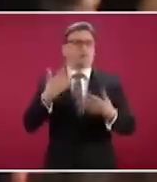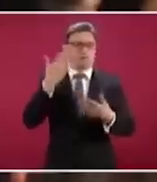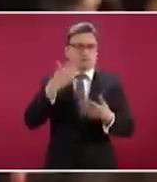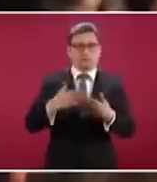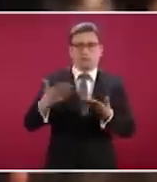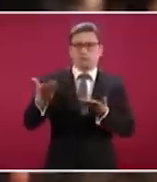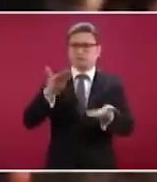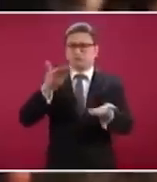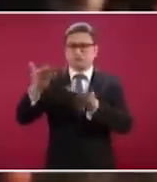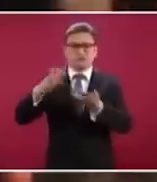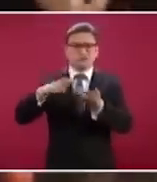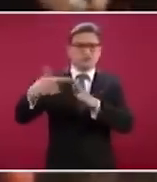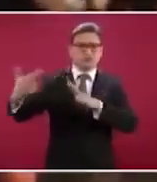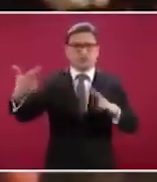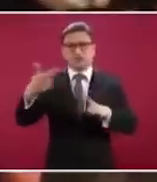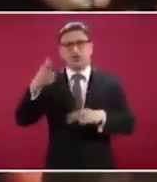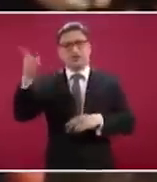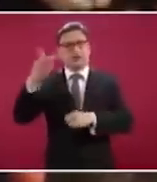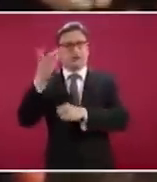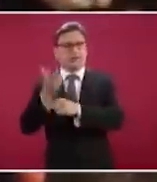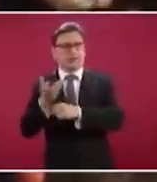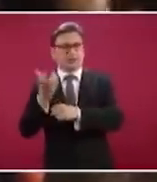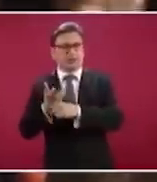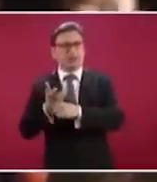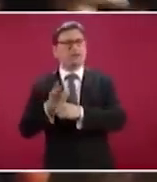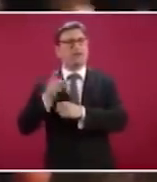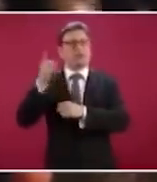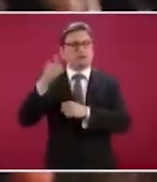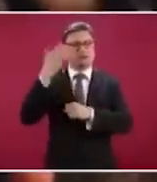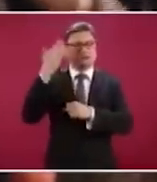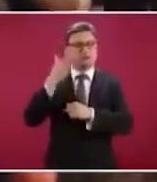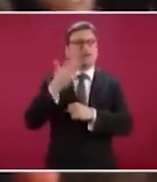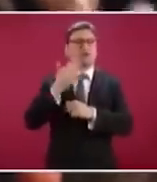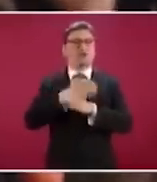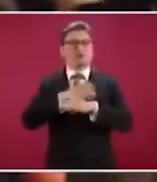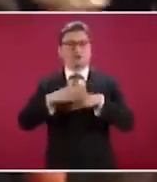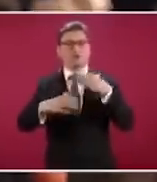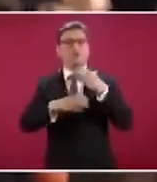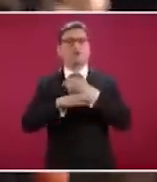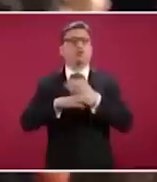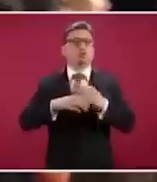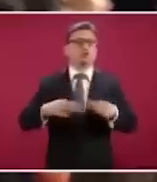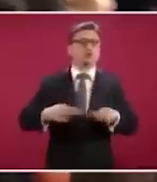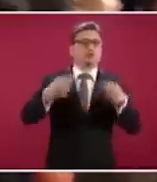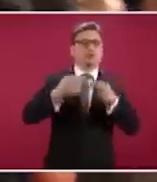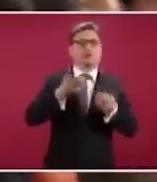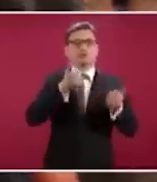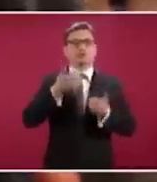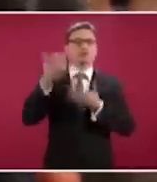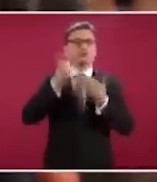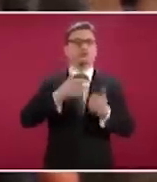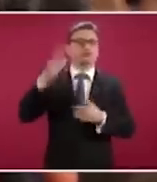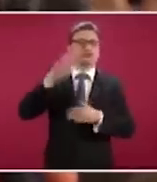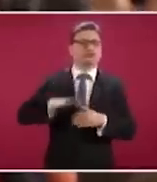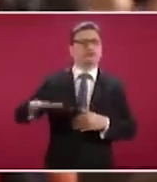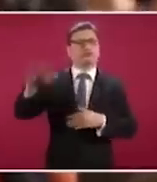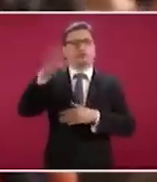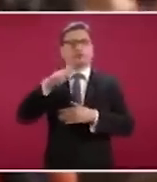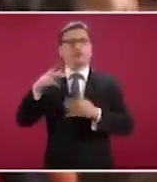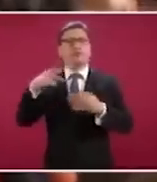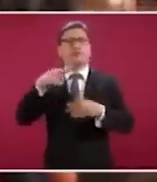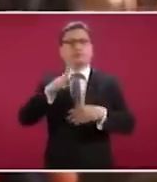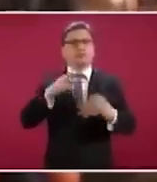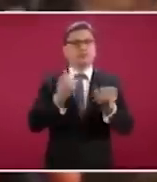la relación. Del lado americano, todo el flujo comercial se maneja de aquel lado cuando es intensivo